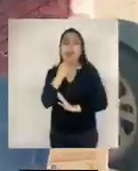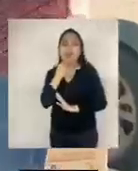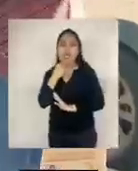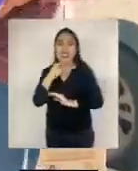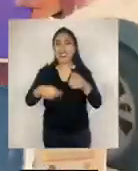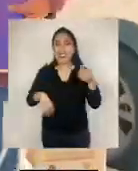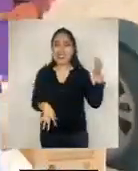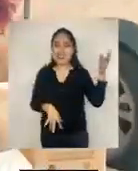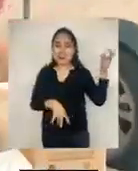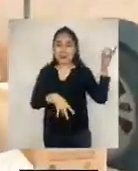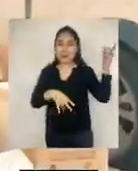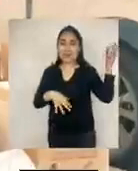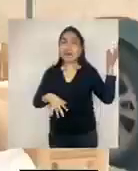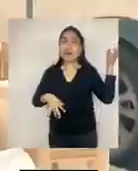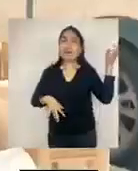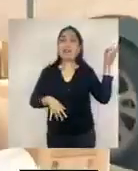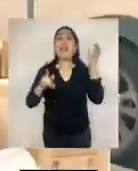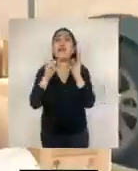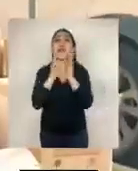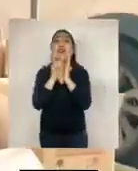franja. Mira,